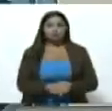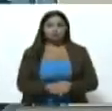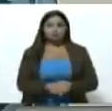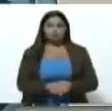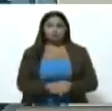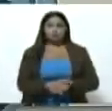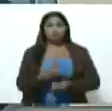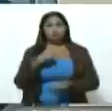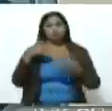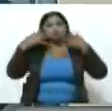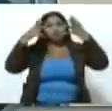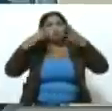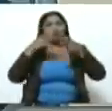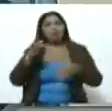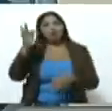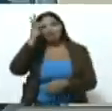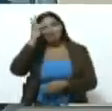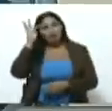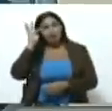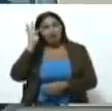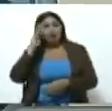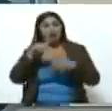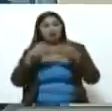fue encomendada a la Fiscalía Octava,